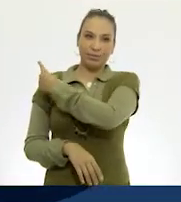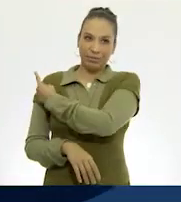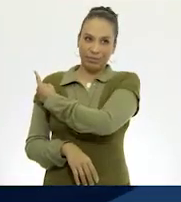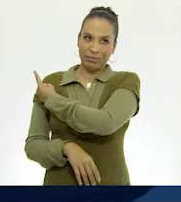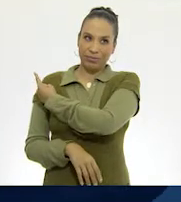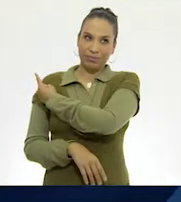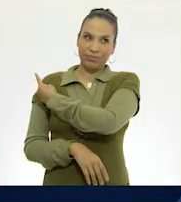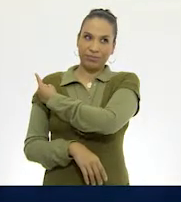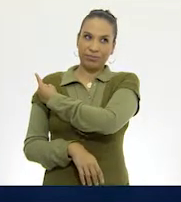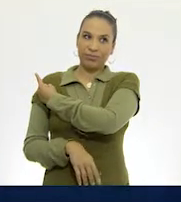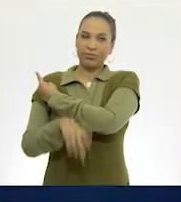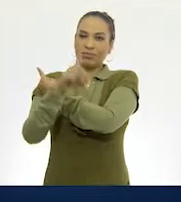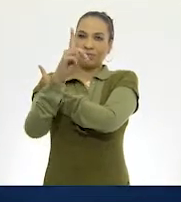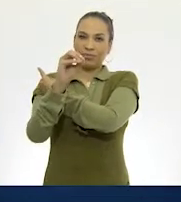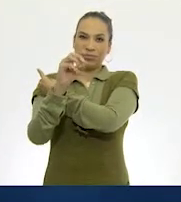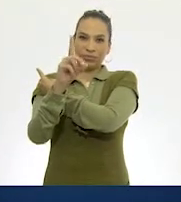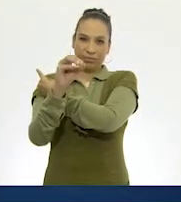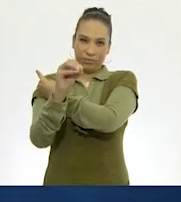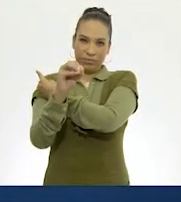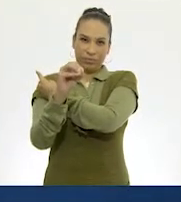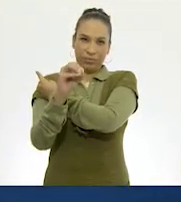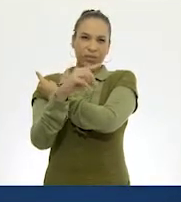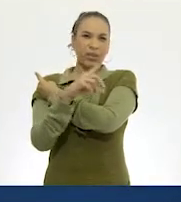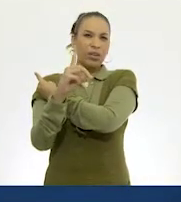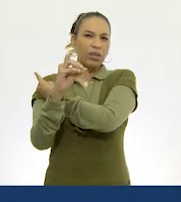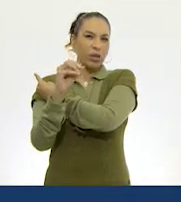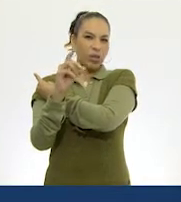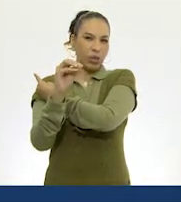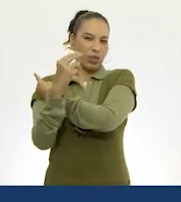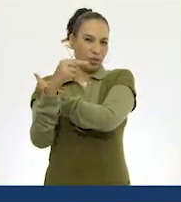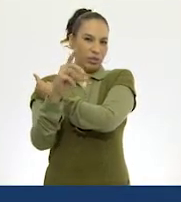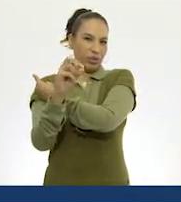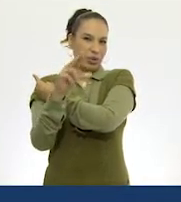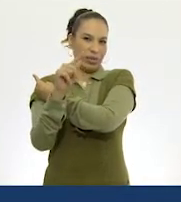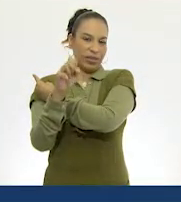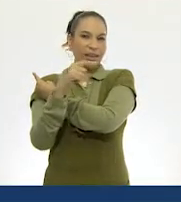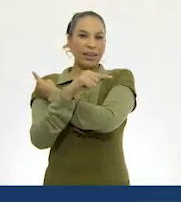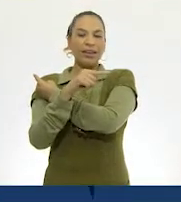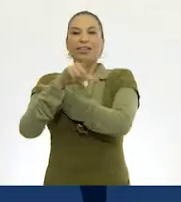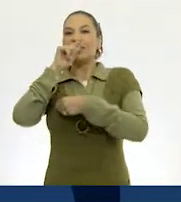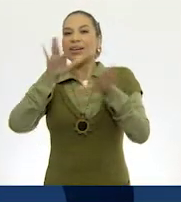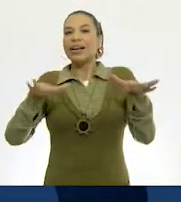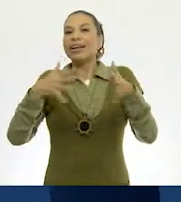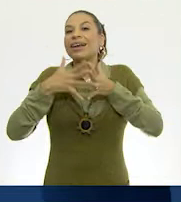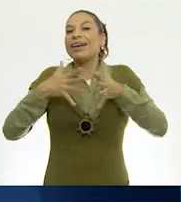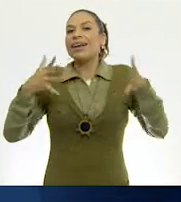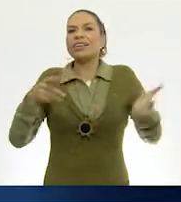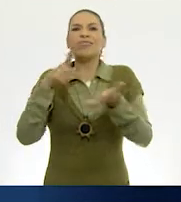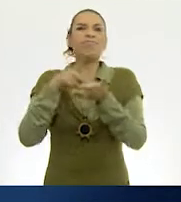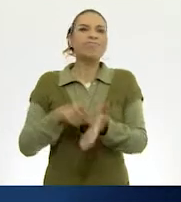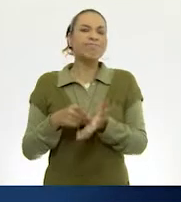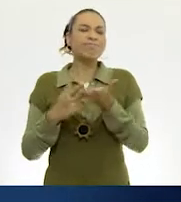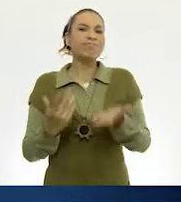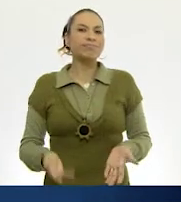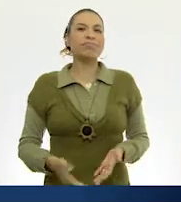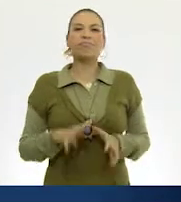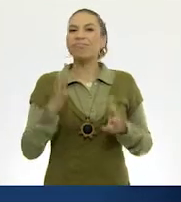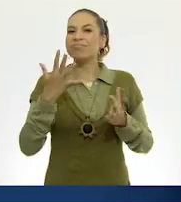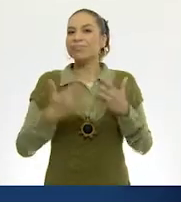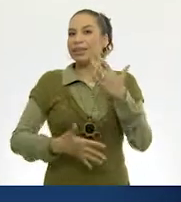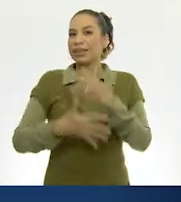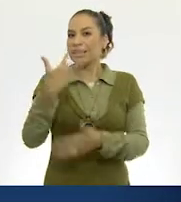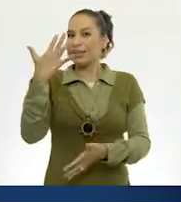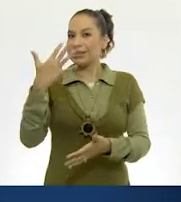dodo. Fíjense bien, el dodo o dronte era un ave grande que llegaba a pesar alrededor de unos